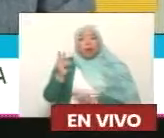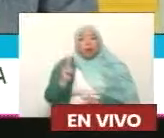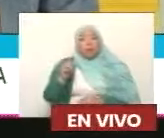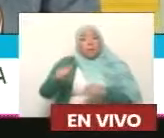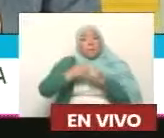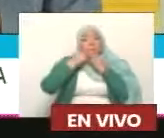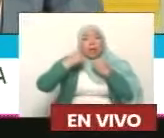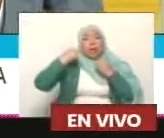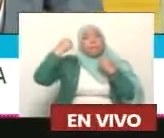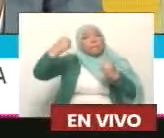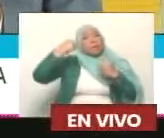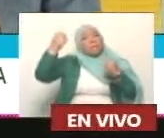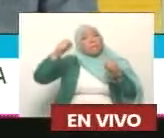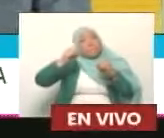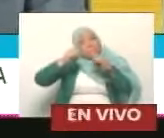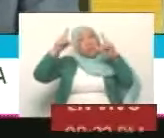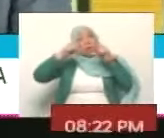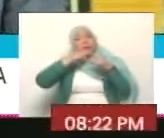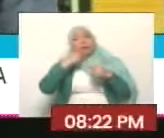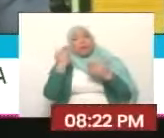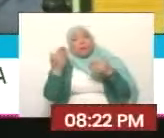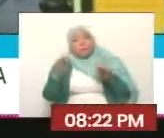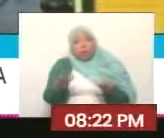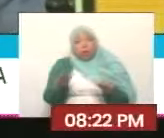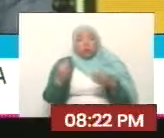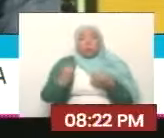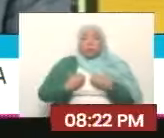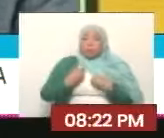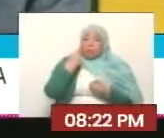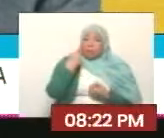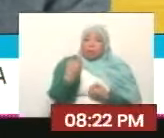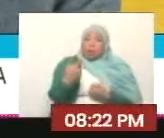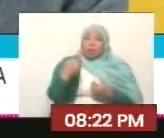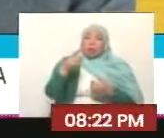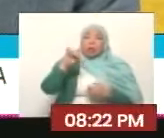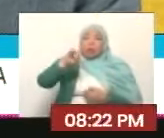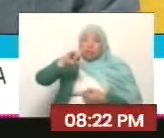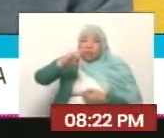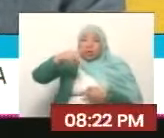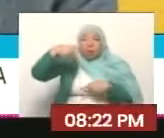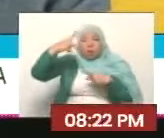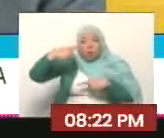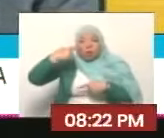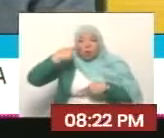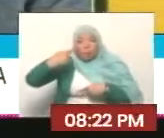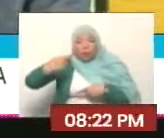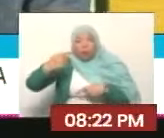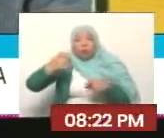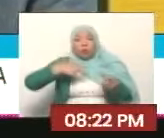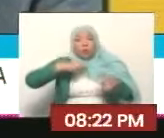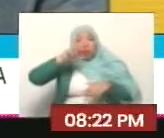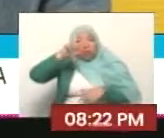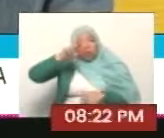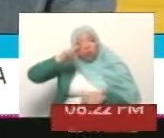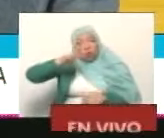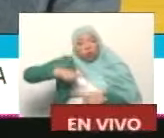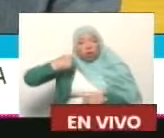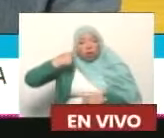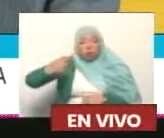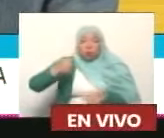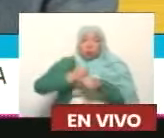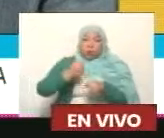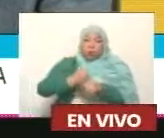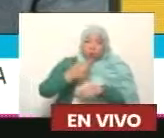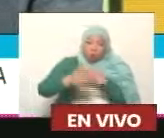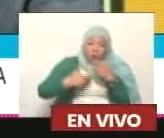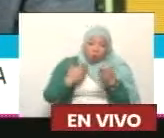espantada por el crimen que están viendo en vivo y directo por las redes sociales. Porque los crímenes se ven todos los días, en